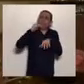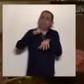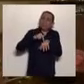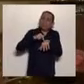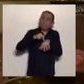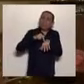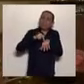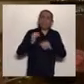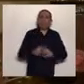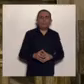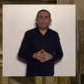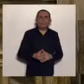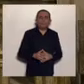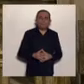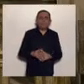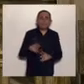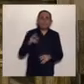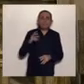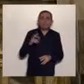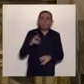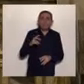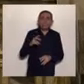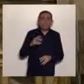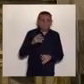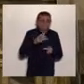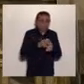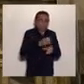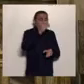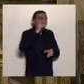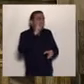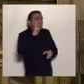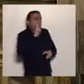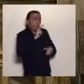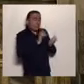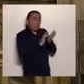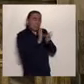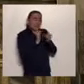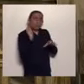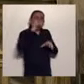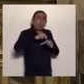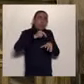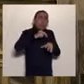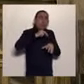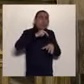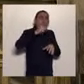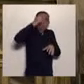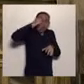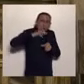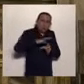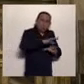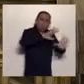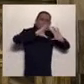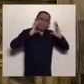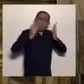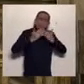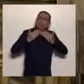de nuestro Señor Jesucristo. Mirando el cirio, Cristo resucitado, luz de las naciones, le pedimos